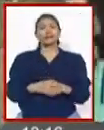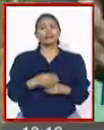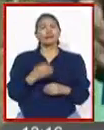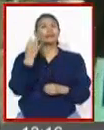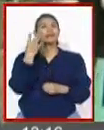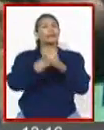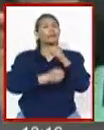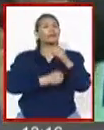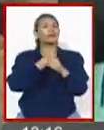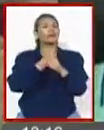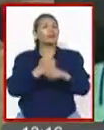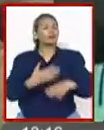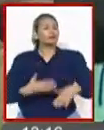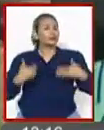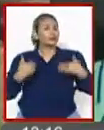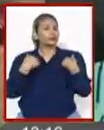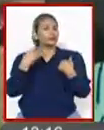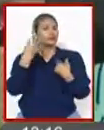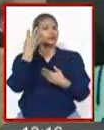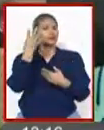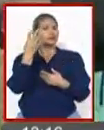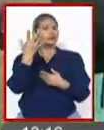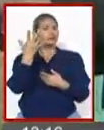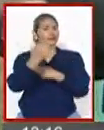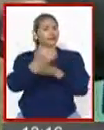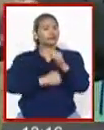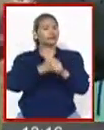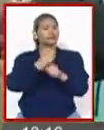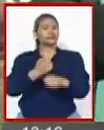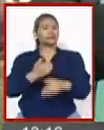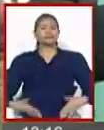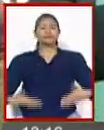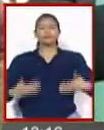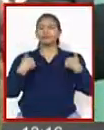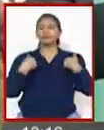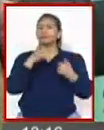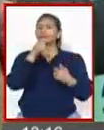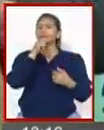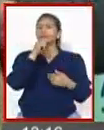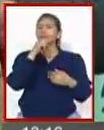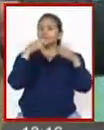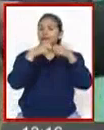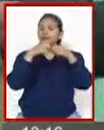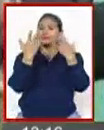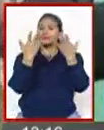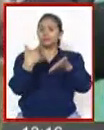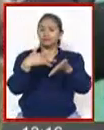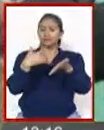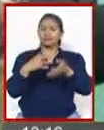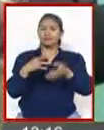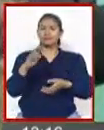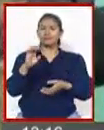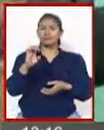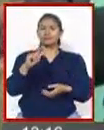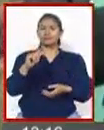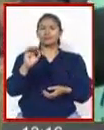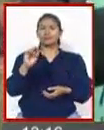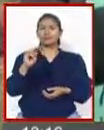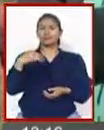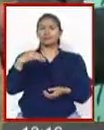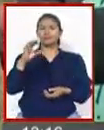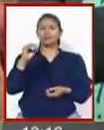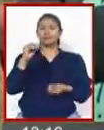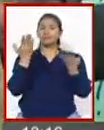ya está este barrio? Yo estoy para 4 o 5 años ya. Yo vivo, tengo agua y luz. Mis hijos estudian aquí en Retoño, el otro estudia más